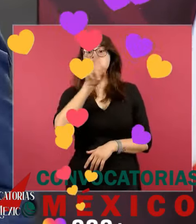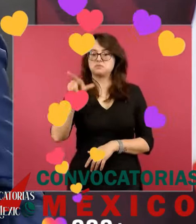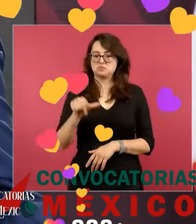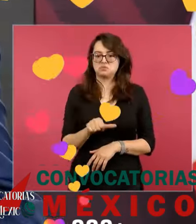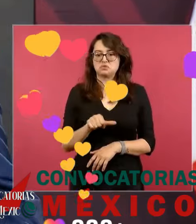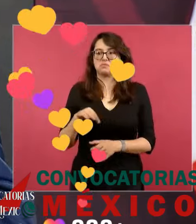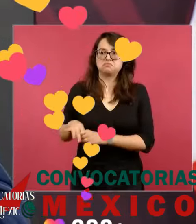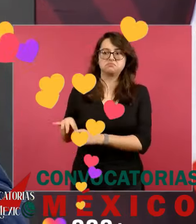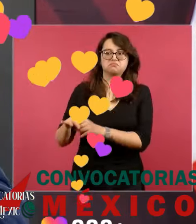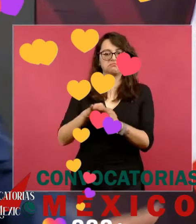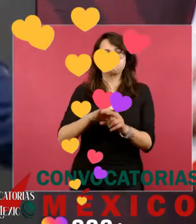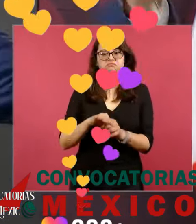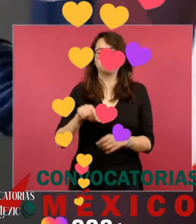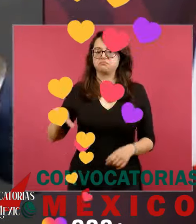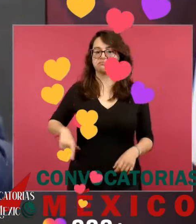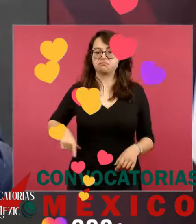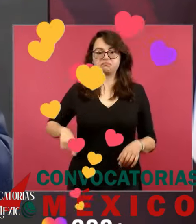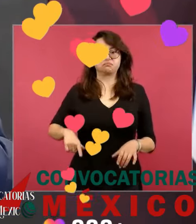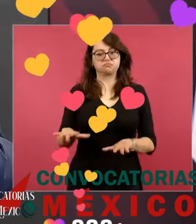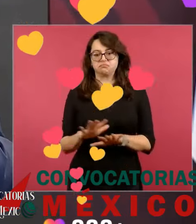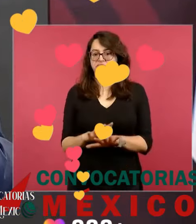y de repente,